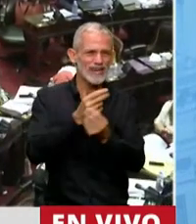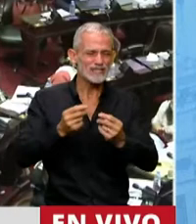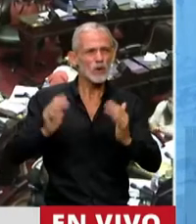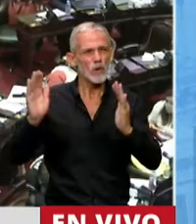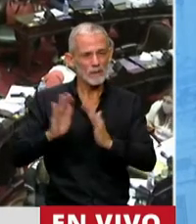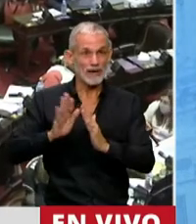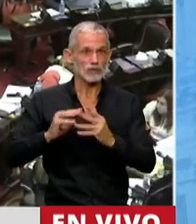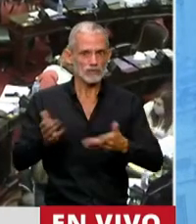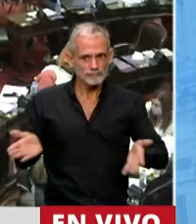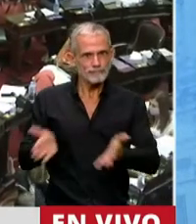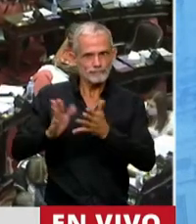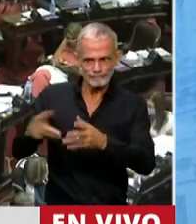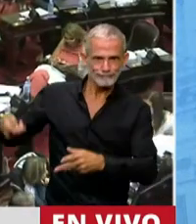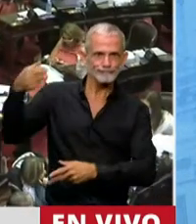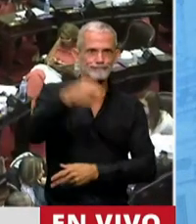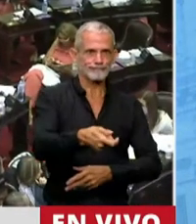se incentive